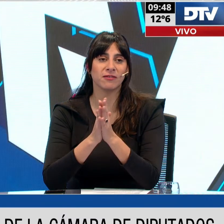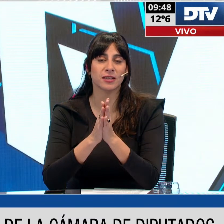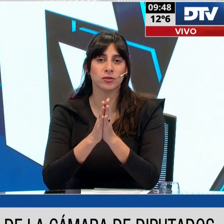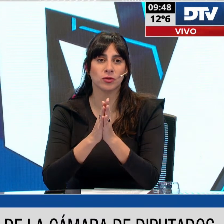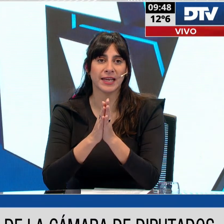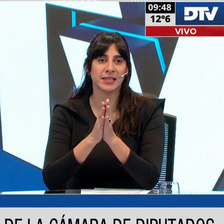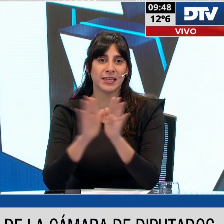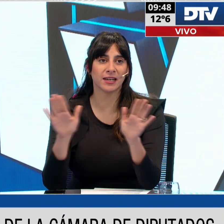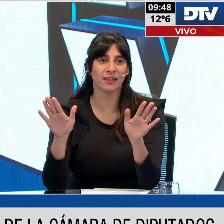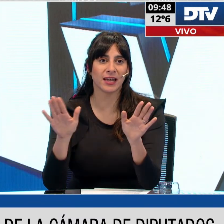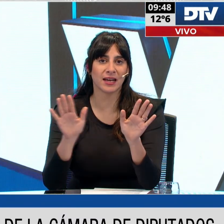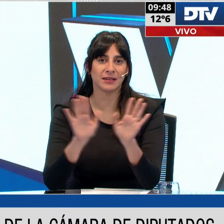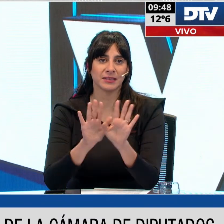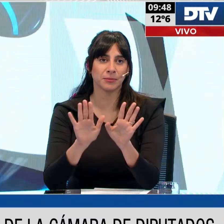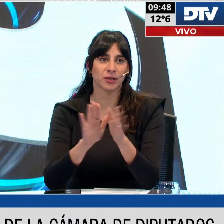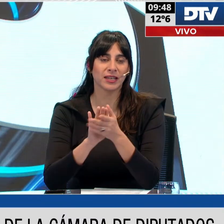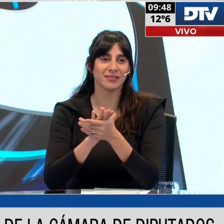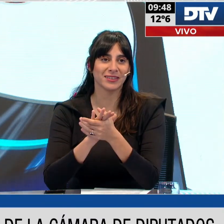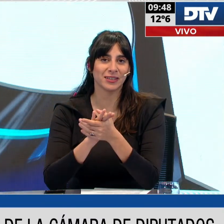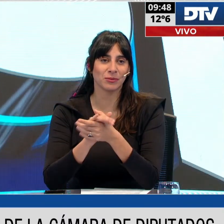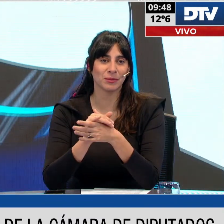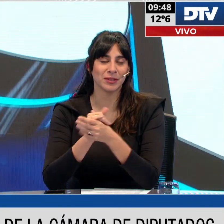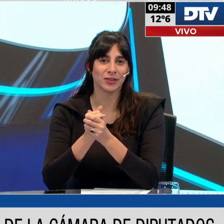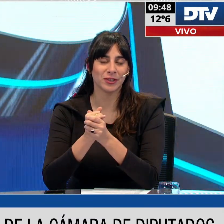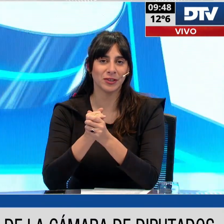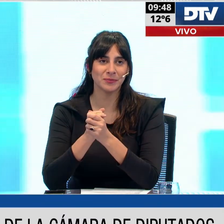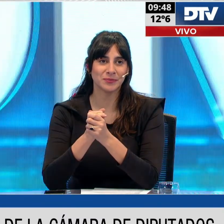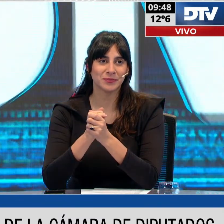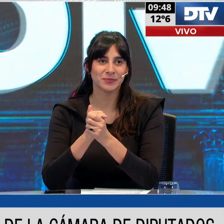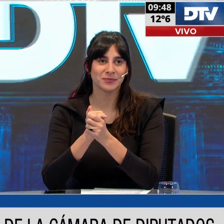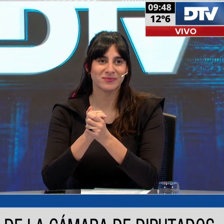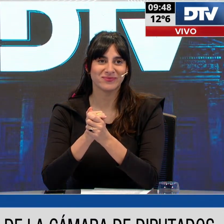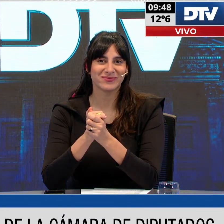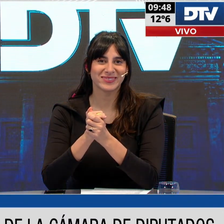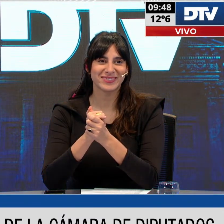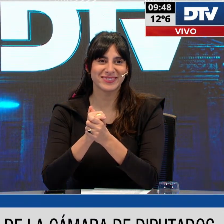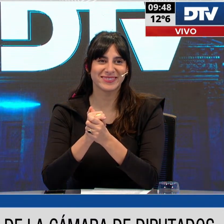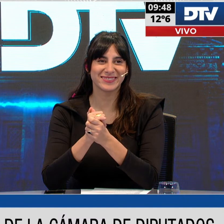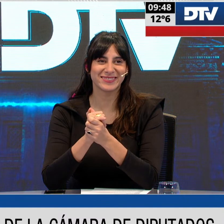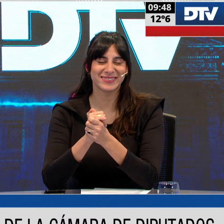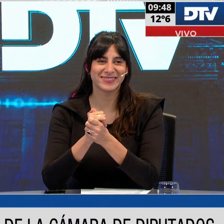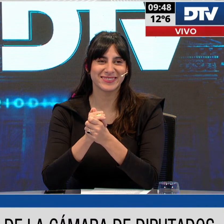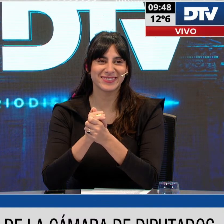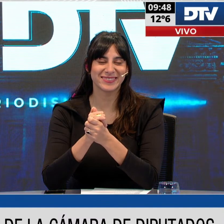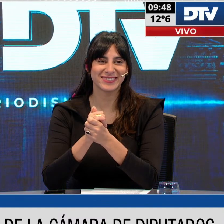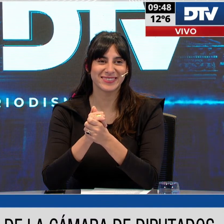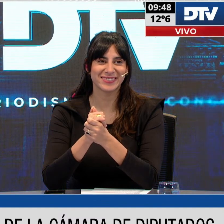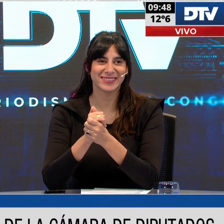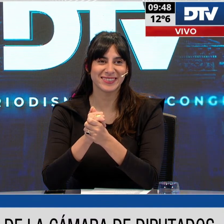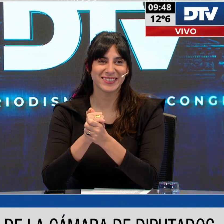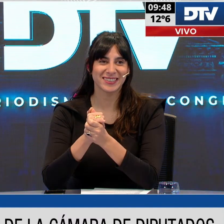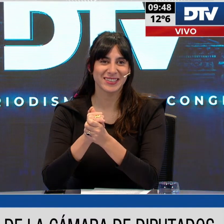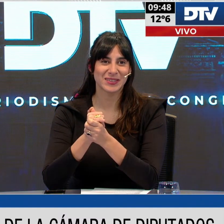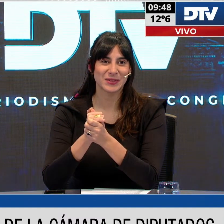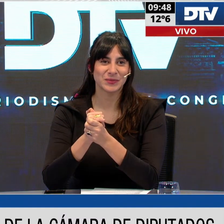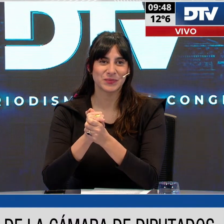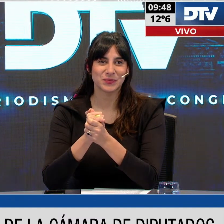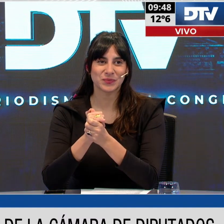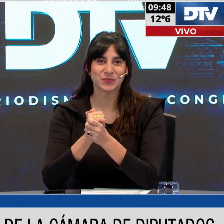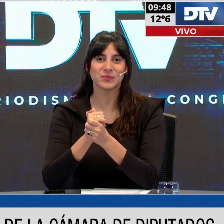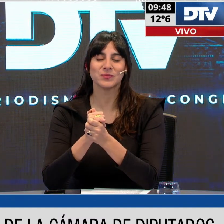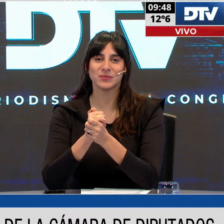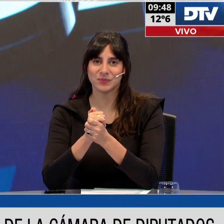expert horas, versus la izquierda importante en un momento, ¿no? Hubo un expert versus la izquierda importante, Nicolás del